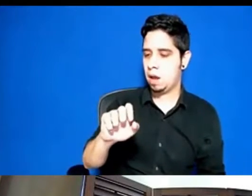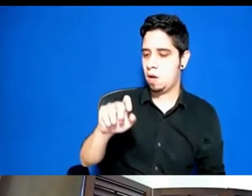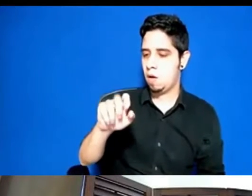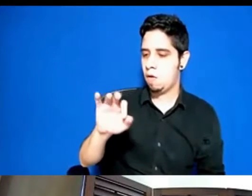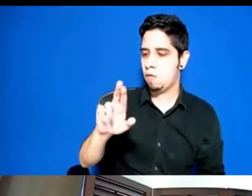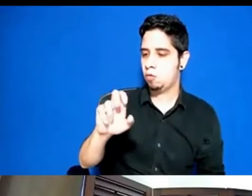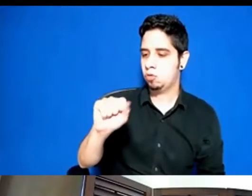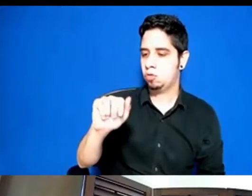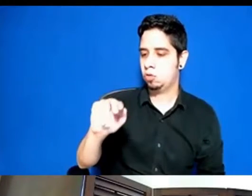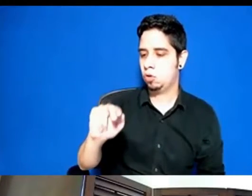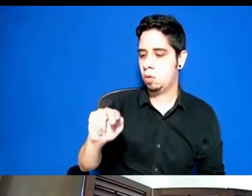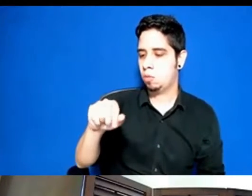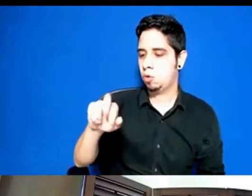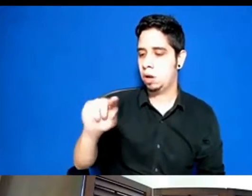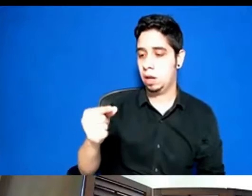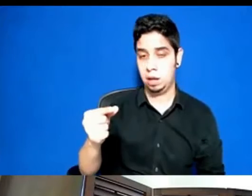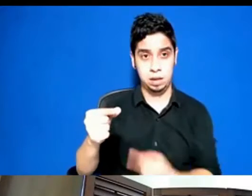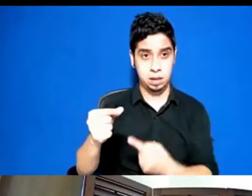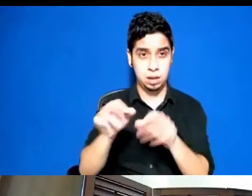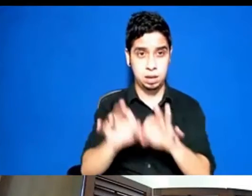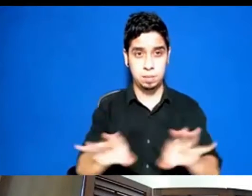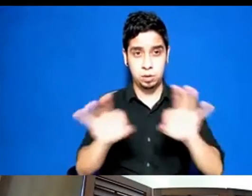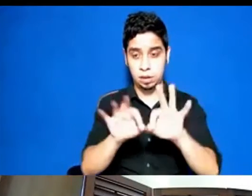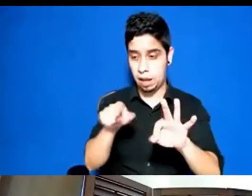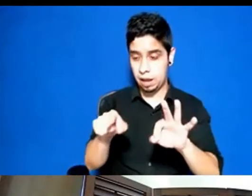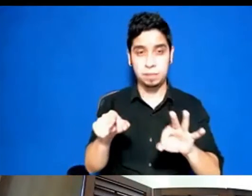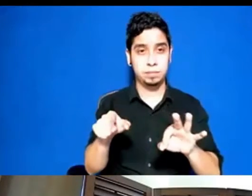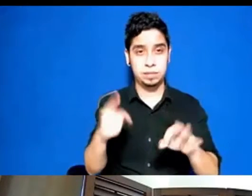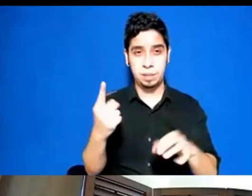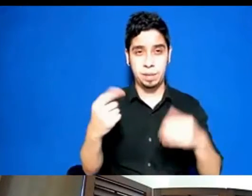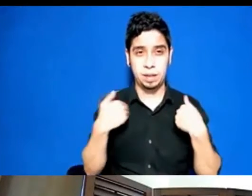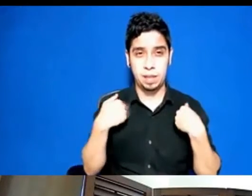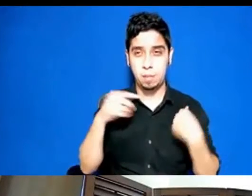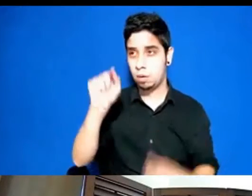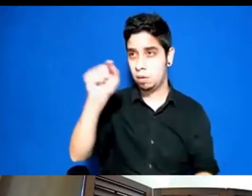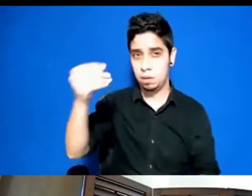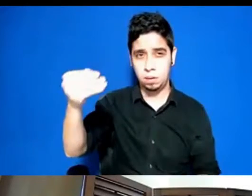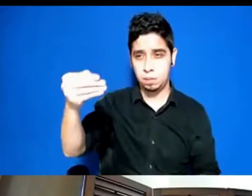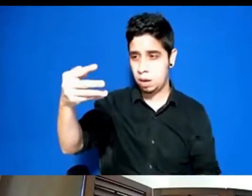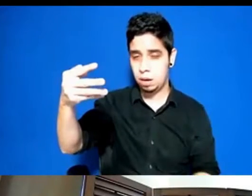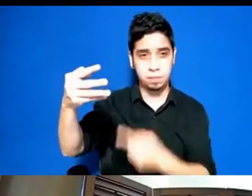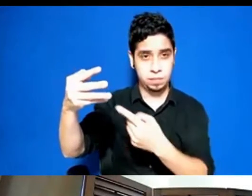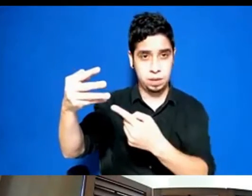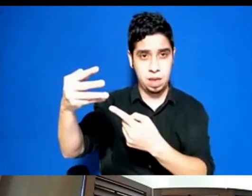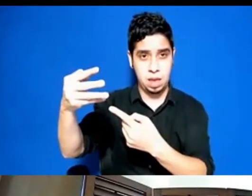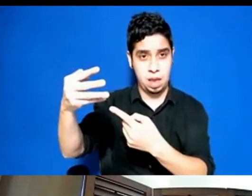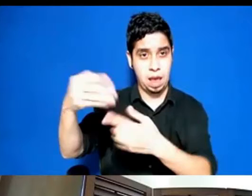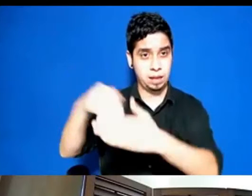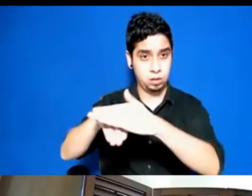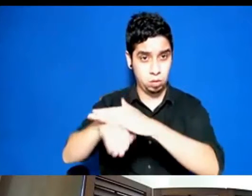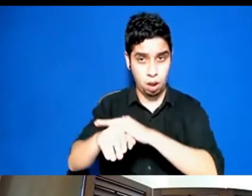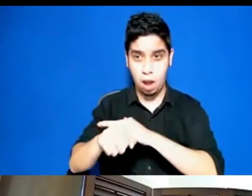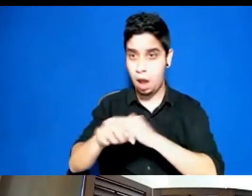artefusión.org. Aquí es importante porque siempre tenemos una pestañita nueva que hemos añadido para que usted tenga acceso a